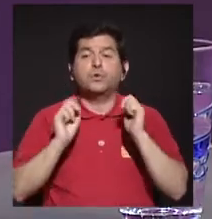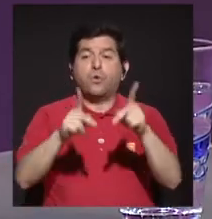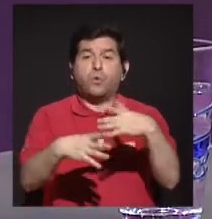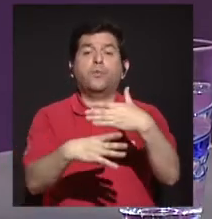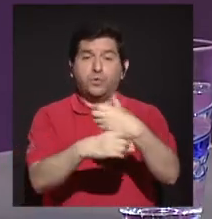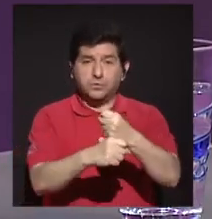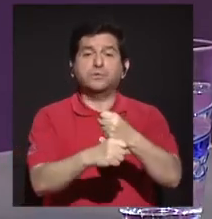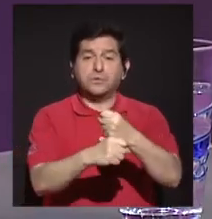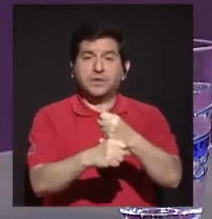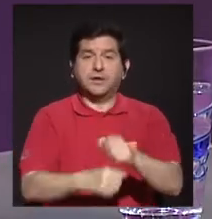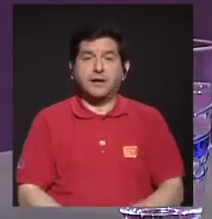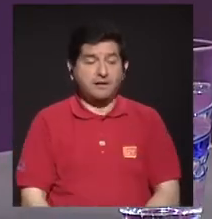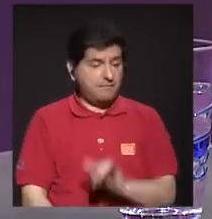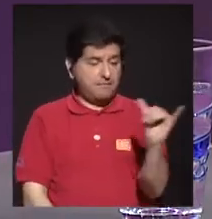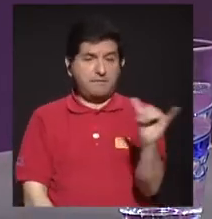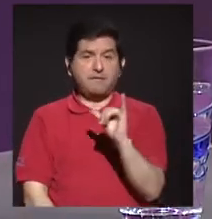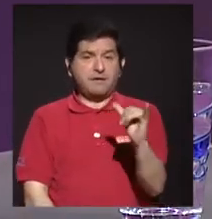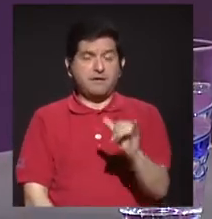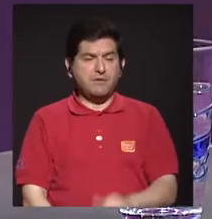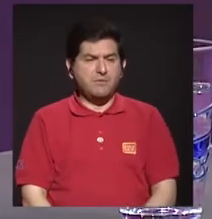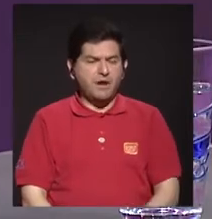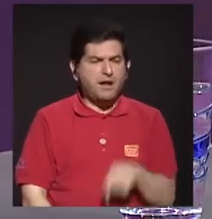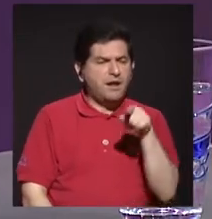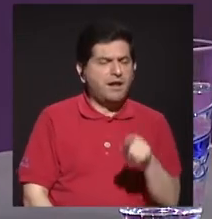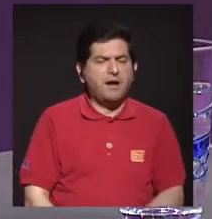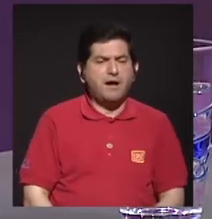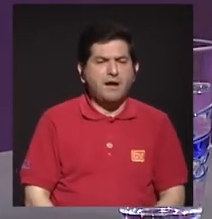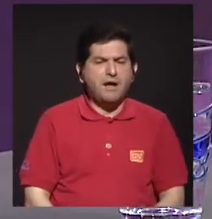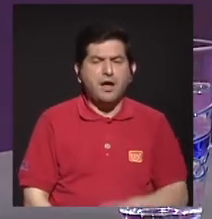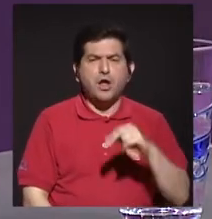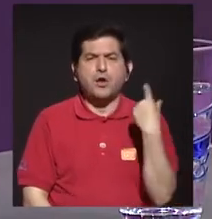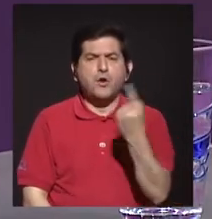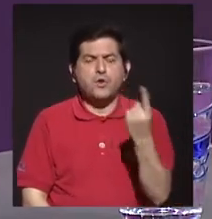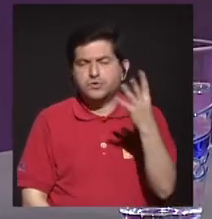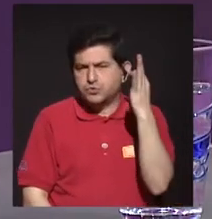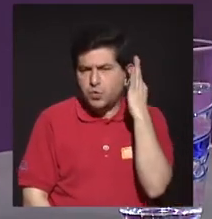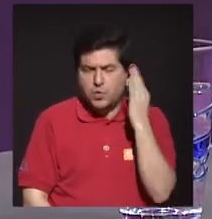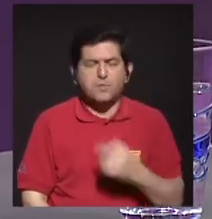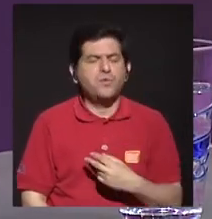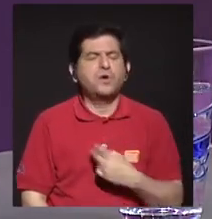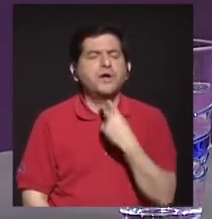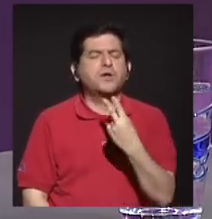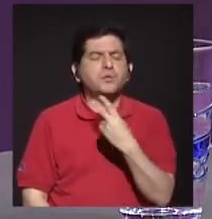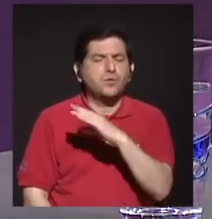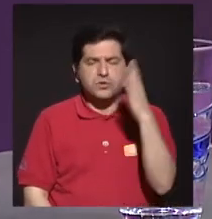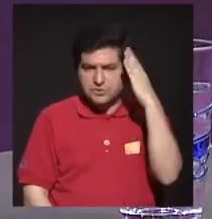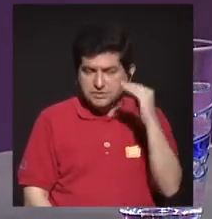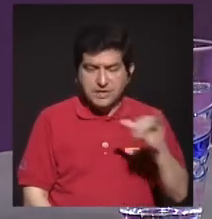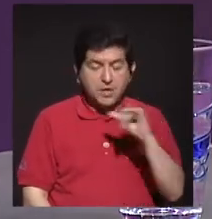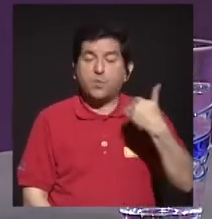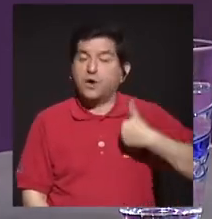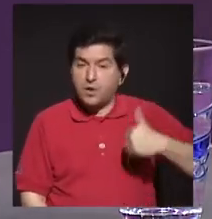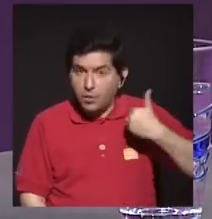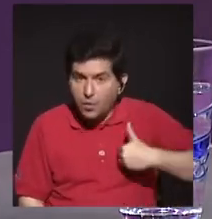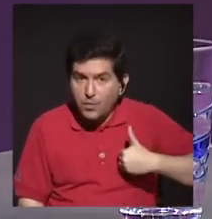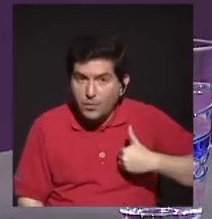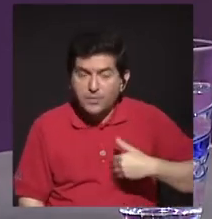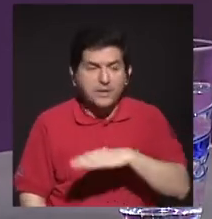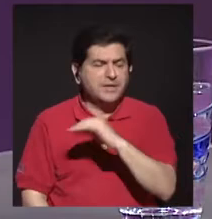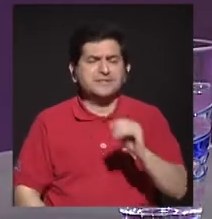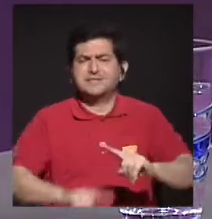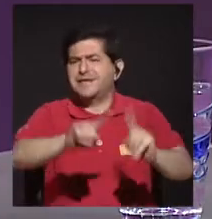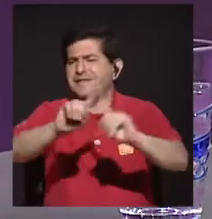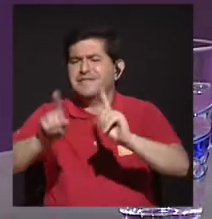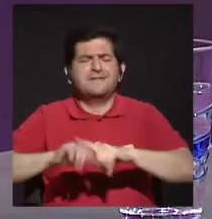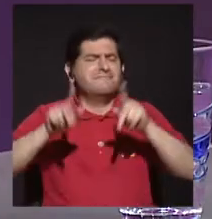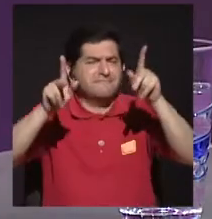hacer también contempla no solamente las voces de las mujeres y su propia experiencia, sino también de hombres y de